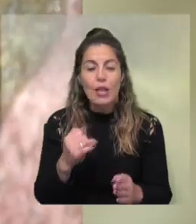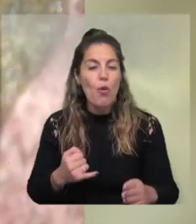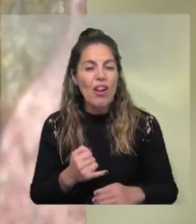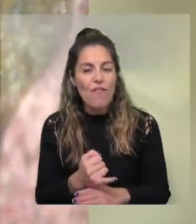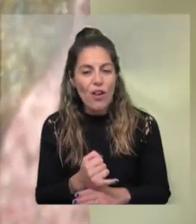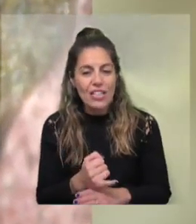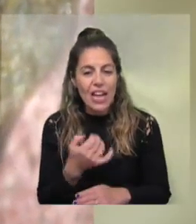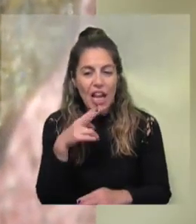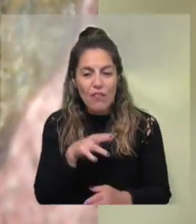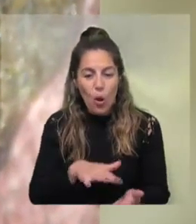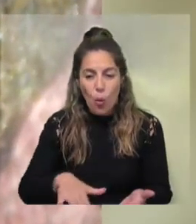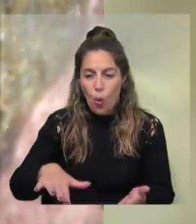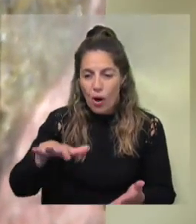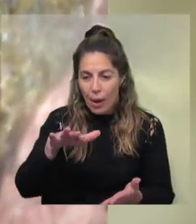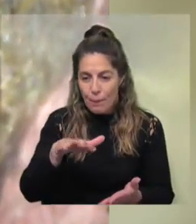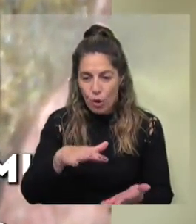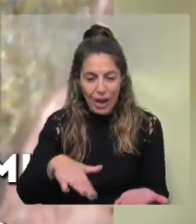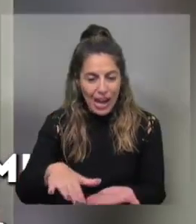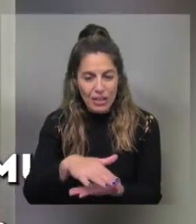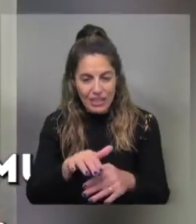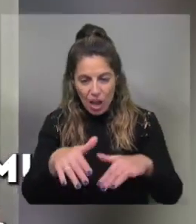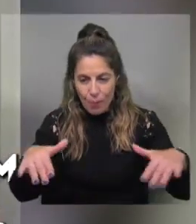que alberga un campo hidrotermal.